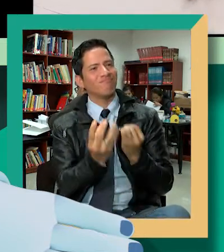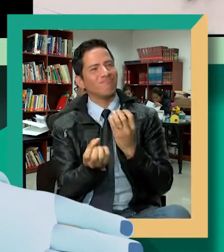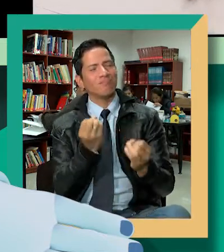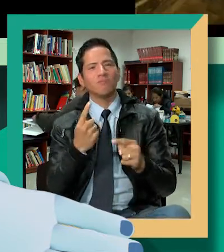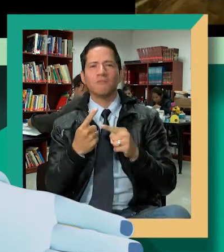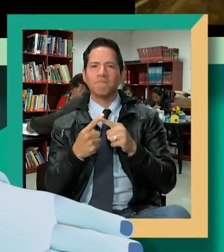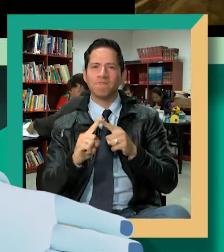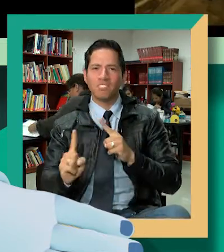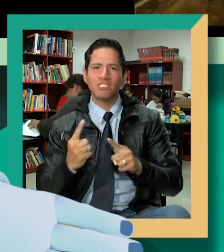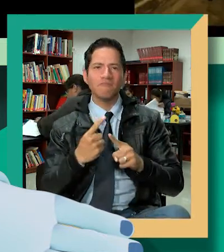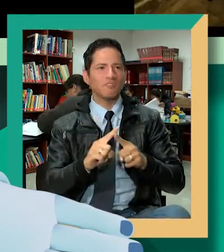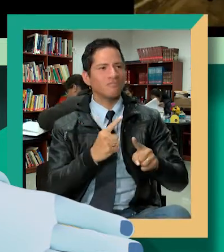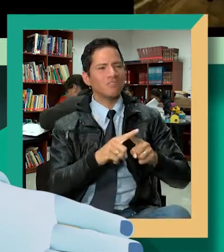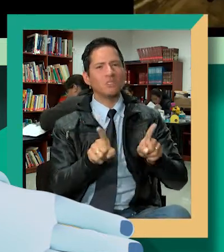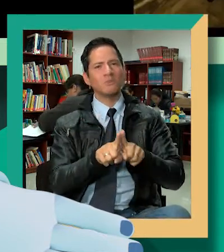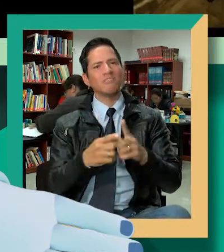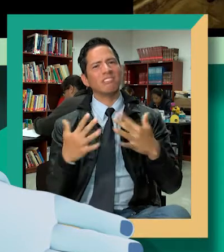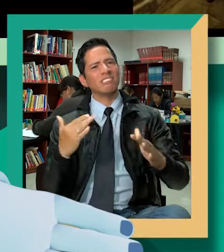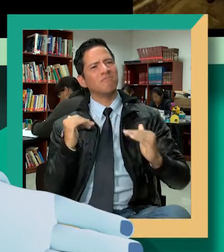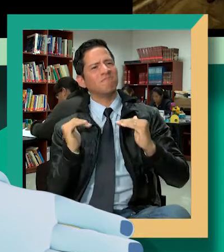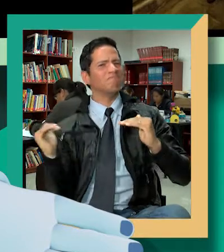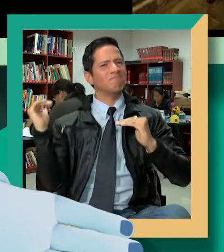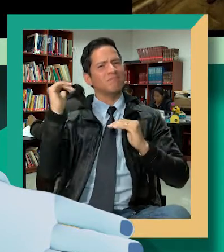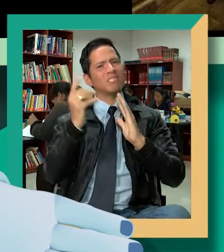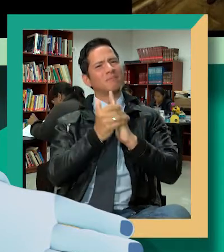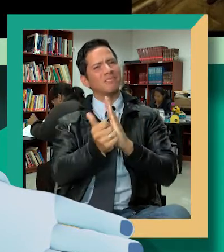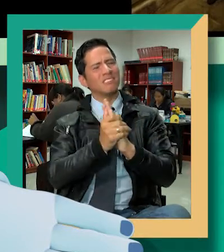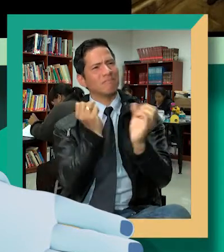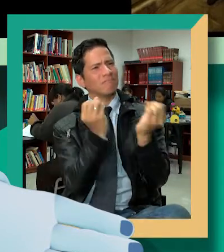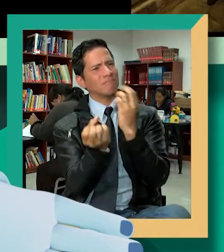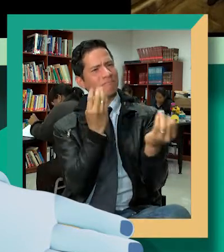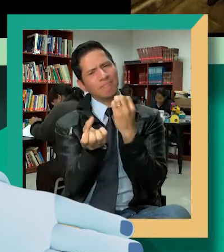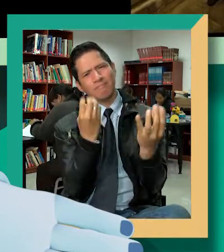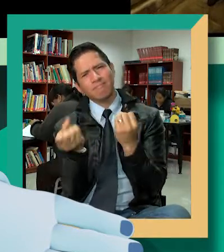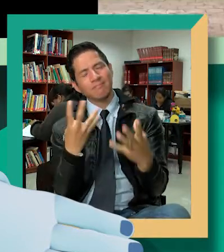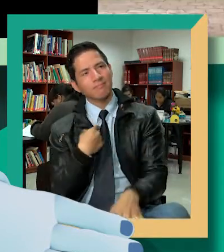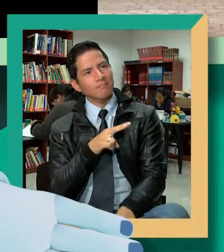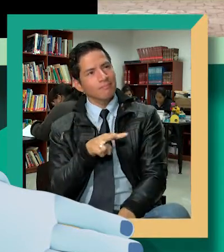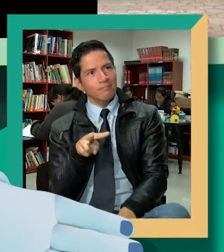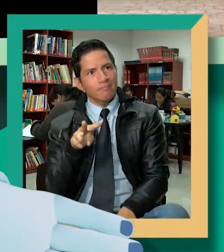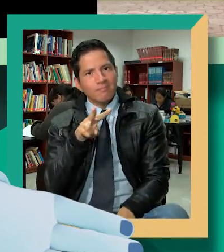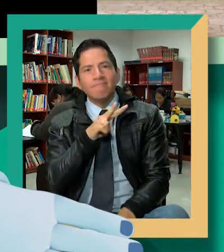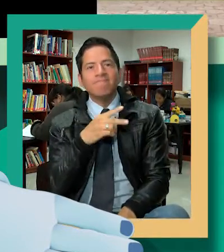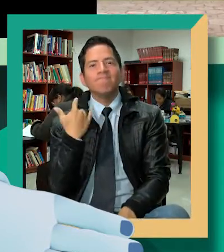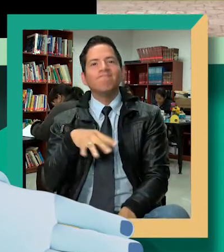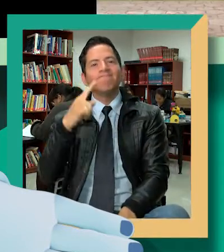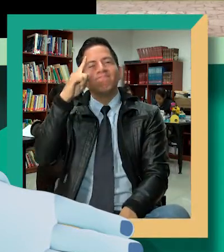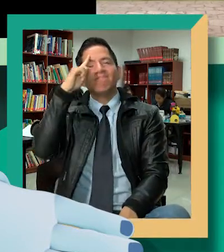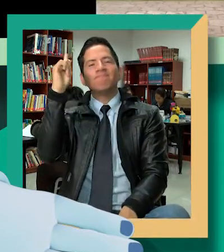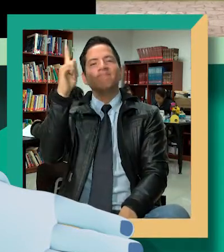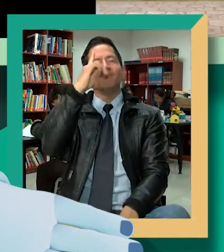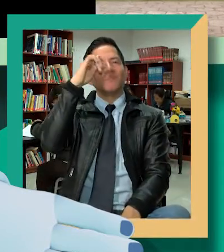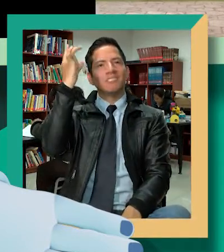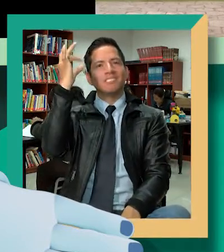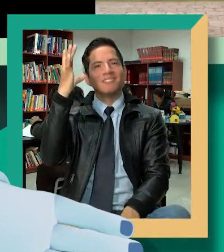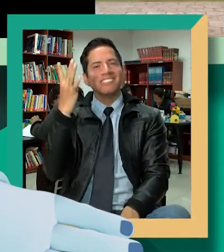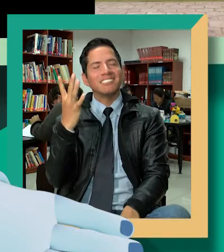Conoce la ciudad. Nunca había estado aquí antes, así que me animé y vine. Una vez en la ciudad, me encantó.